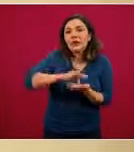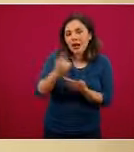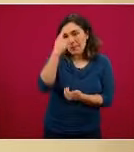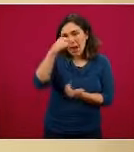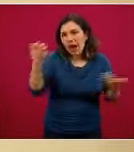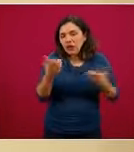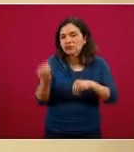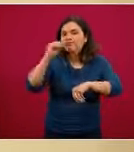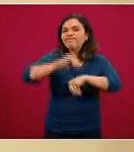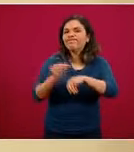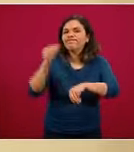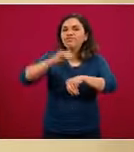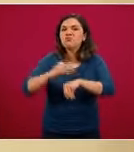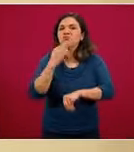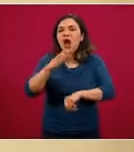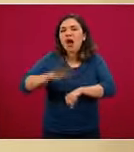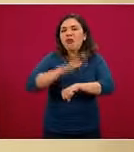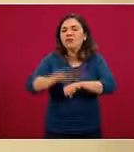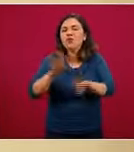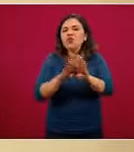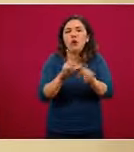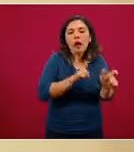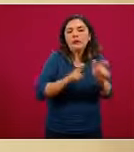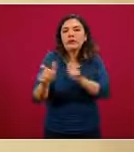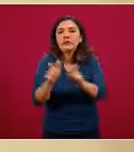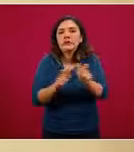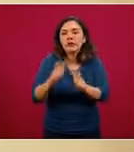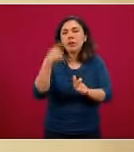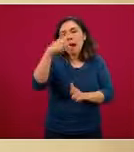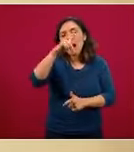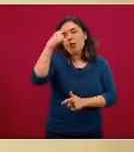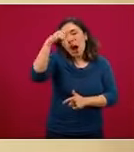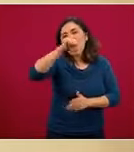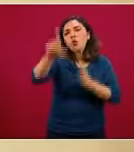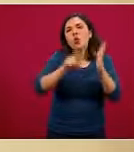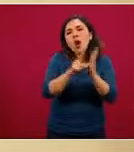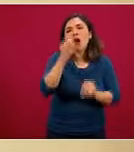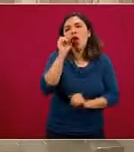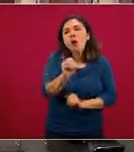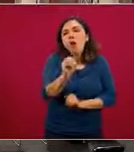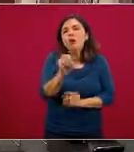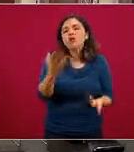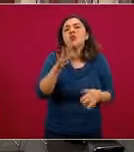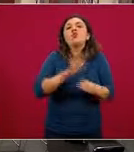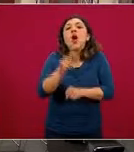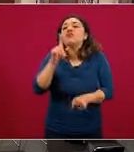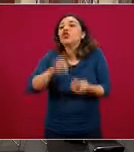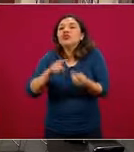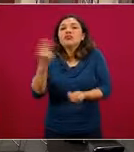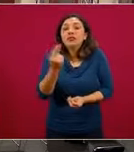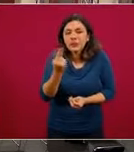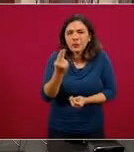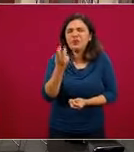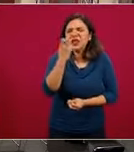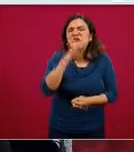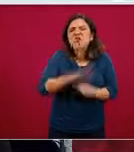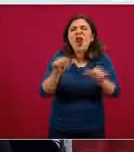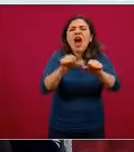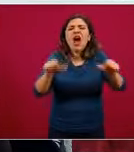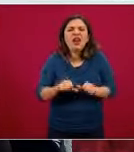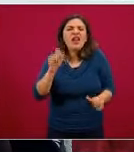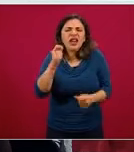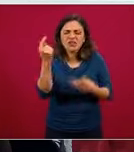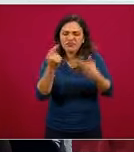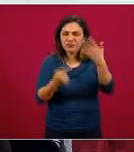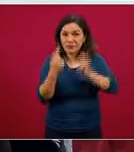la aplicación de los recursos en lo local o en las áreas en las que se va a necesitar. ¿Cuáles son estas áreas? Veamos la